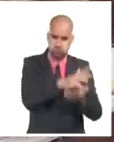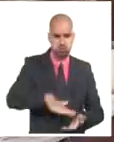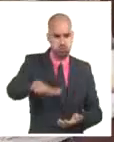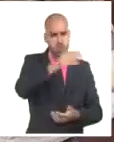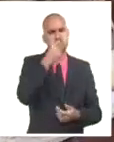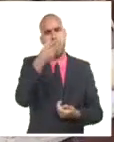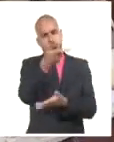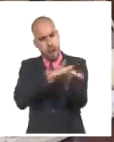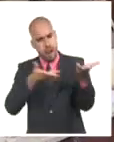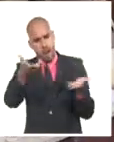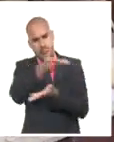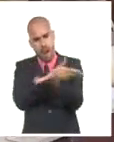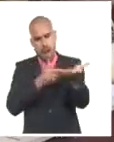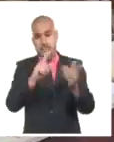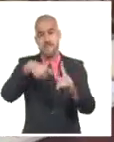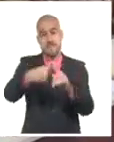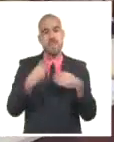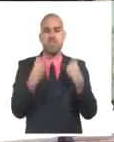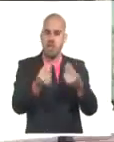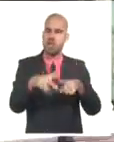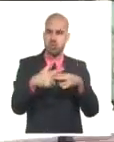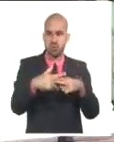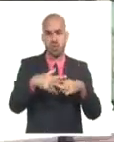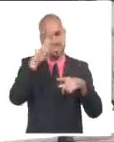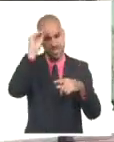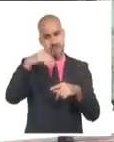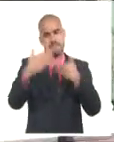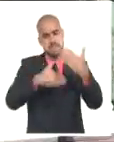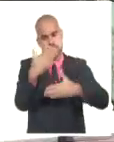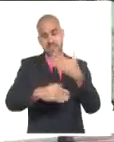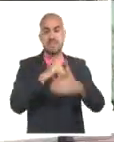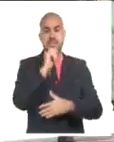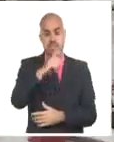de encontrar soluciones a los complejos problemas